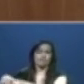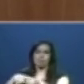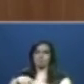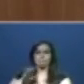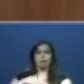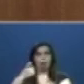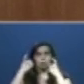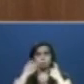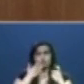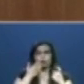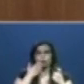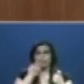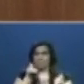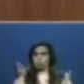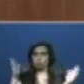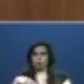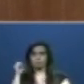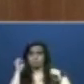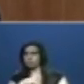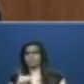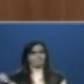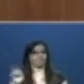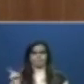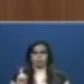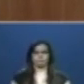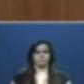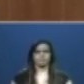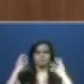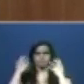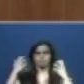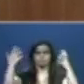vea abocado a abandonar sus estudios por causas económicas